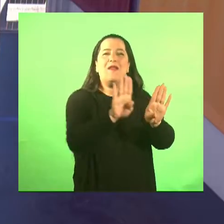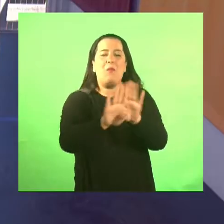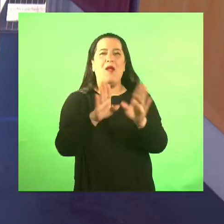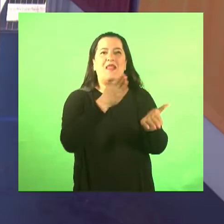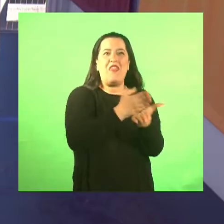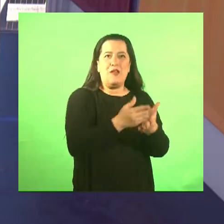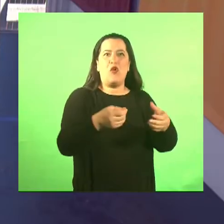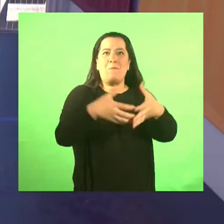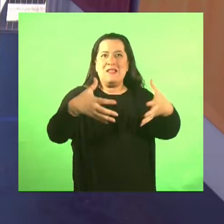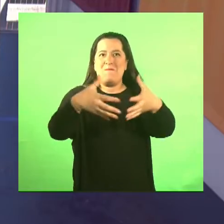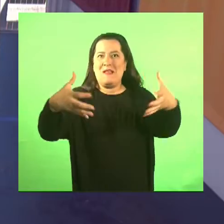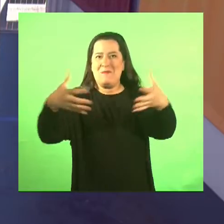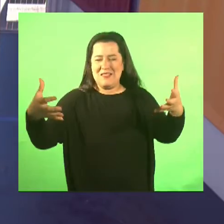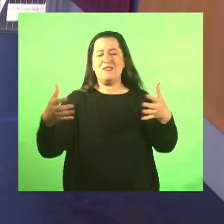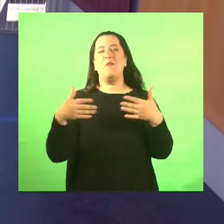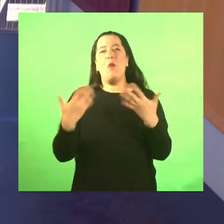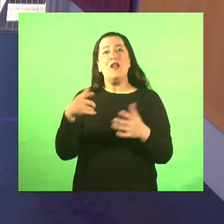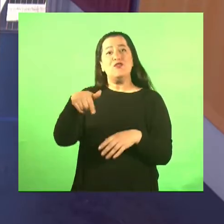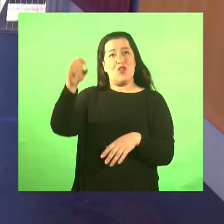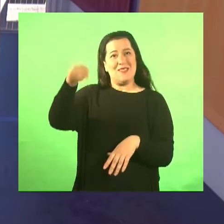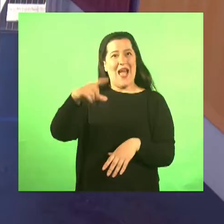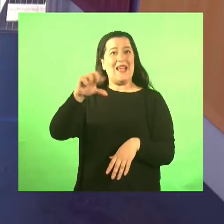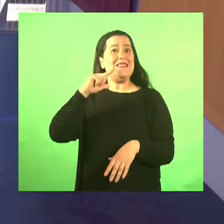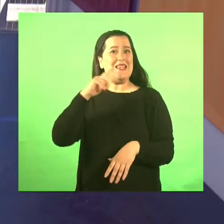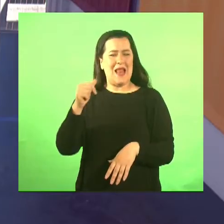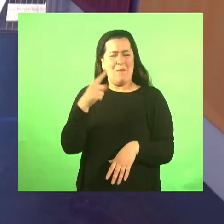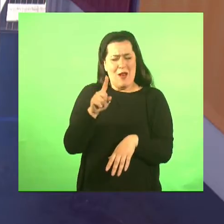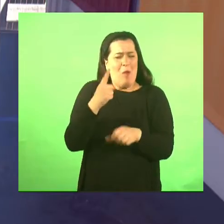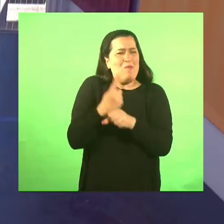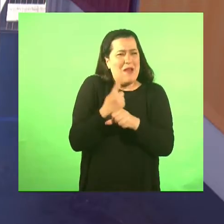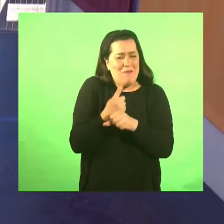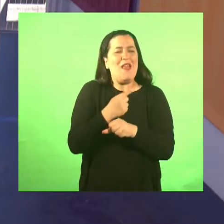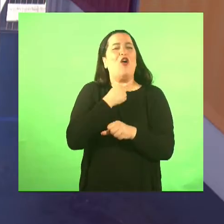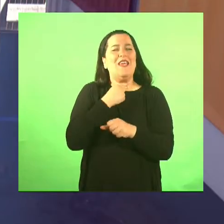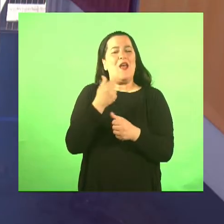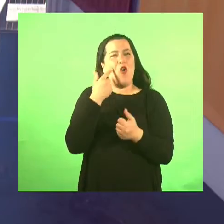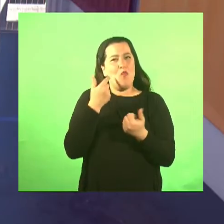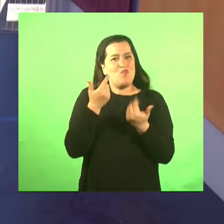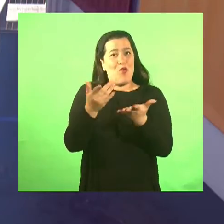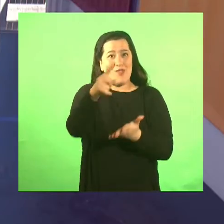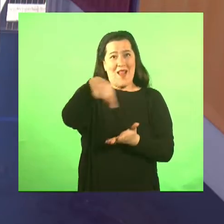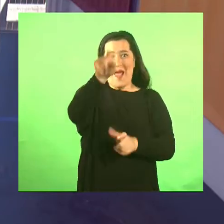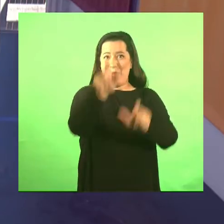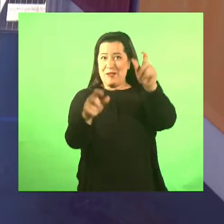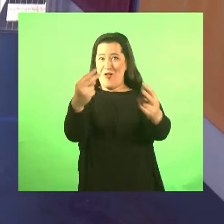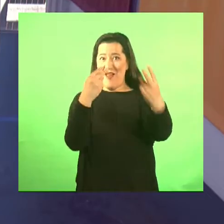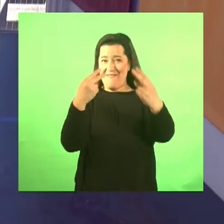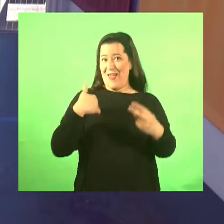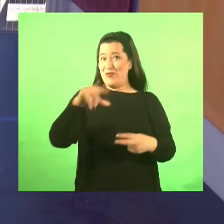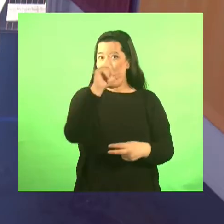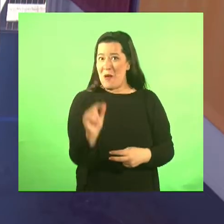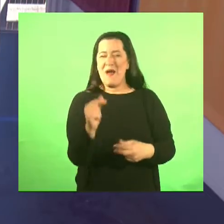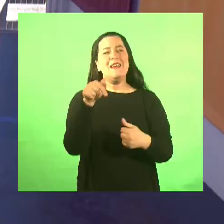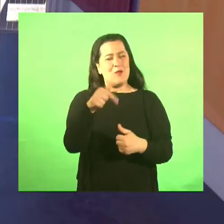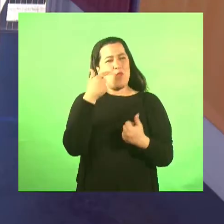bueno, hoy por eso está Cristina. Y antes de empezar a charlar con vos, quería invitar a quienes están del otro lado, en todo el país, a ver